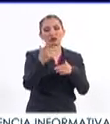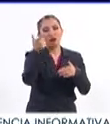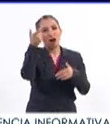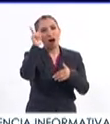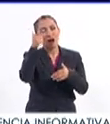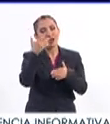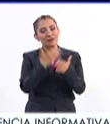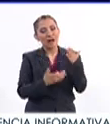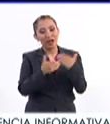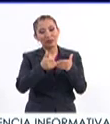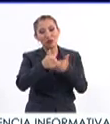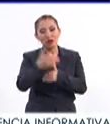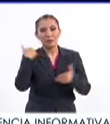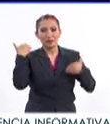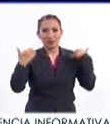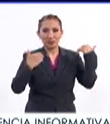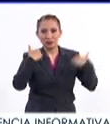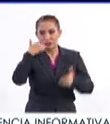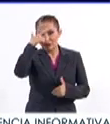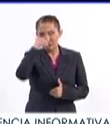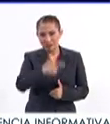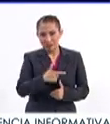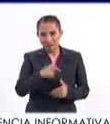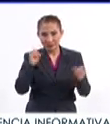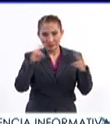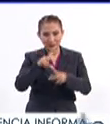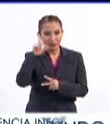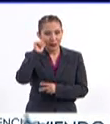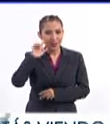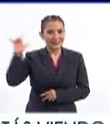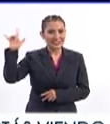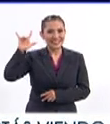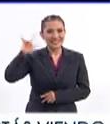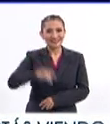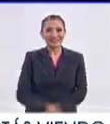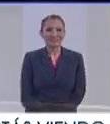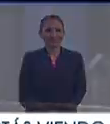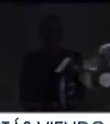deseo que tenga usted lo que resta de ella una venturosa noche. Hasta mañana.